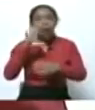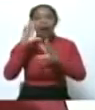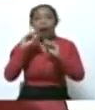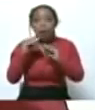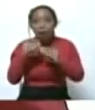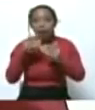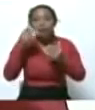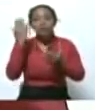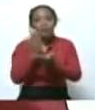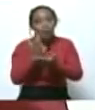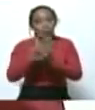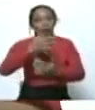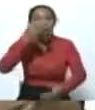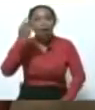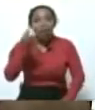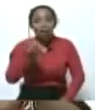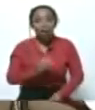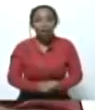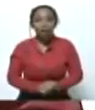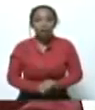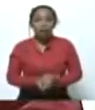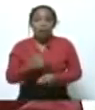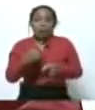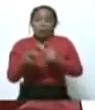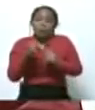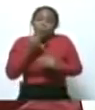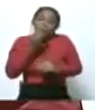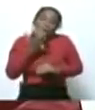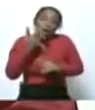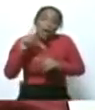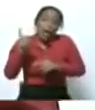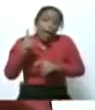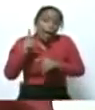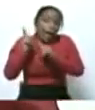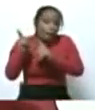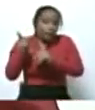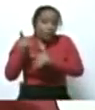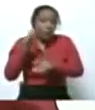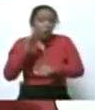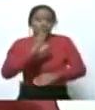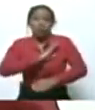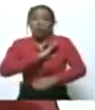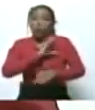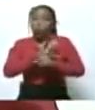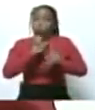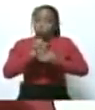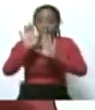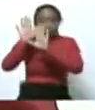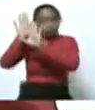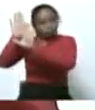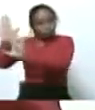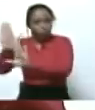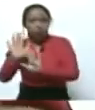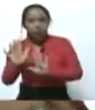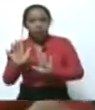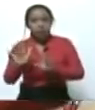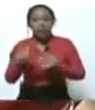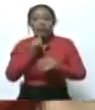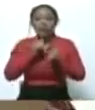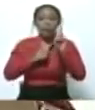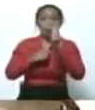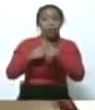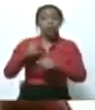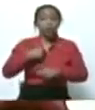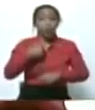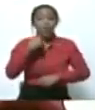la verdad. Pero bueno, eso es parte de cada uno de ellos. Que han visto, mira, yo te voy a